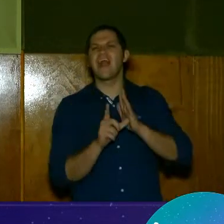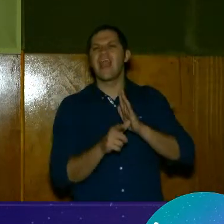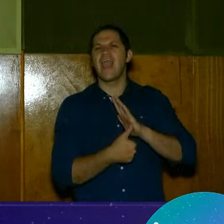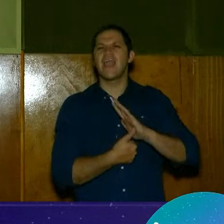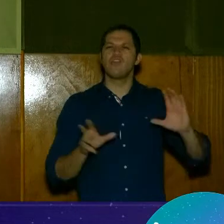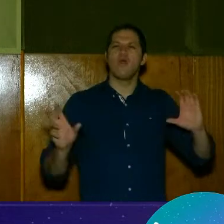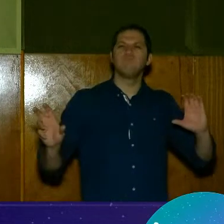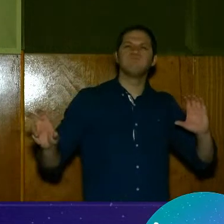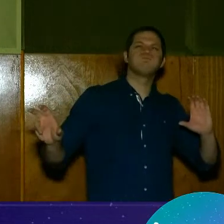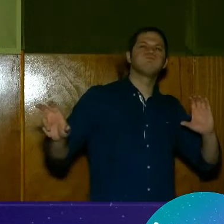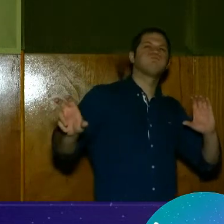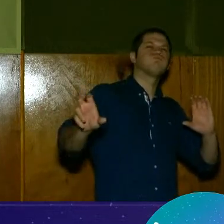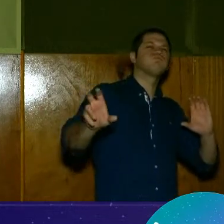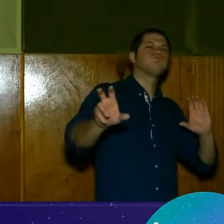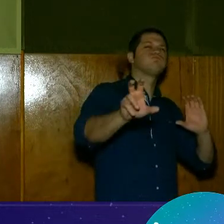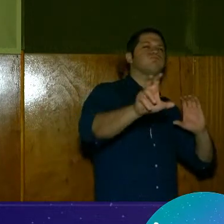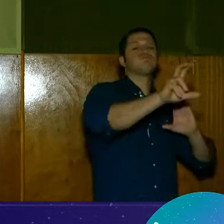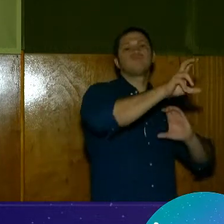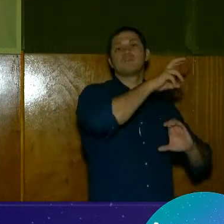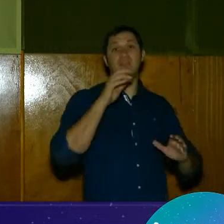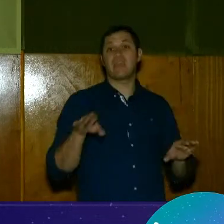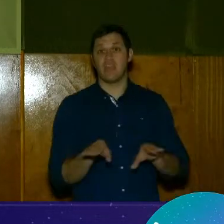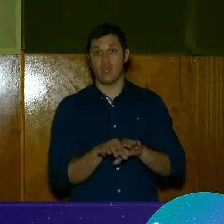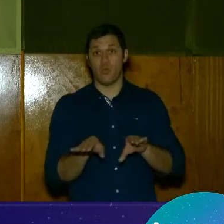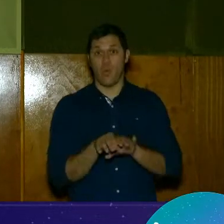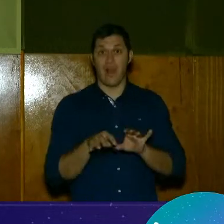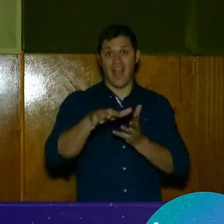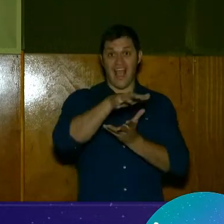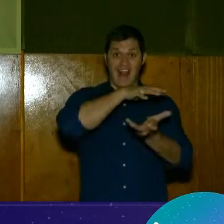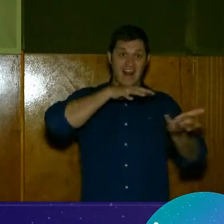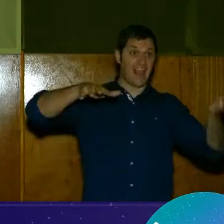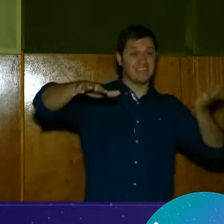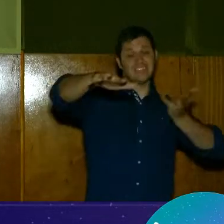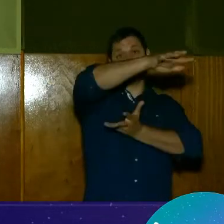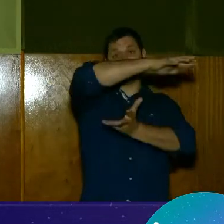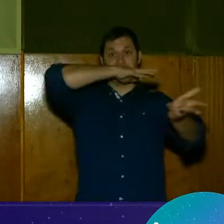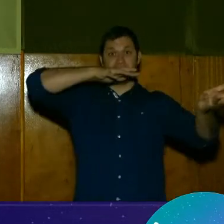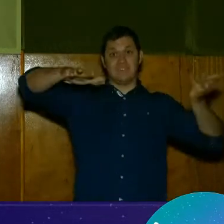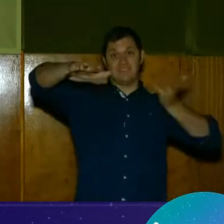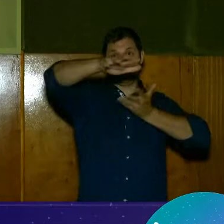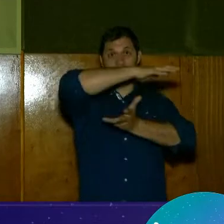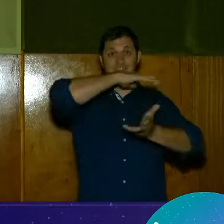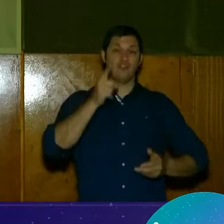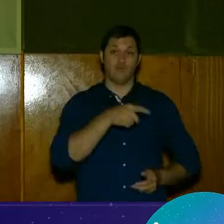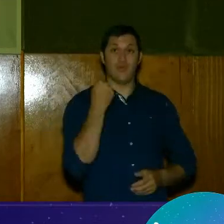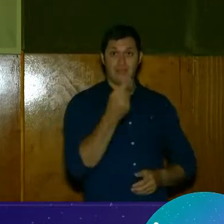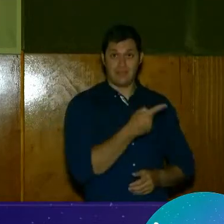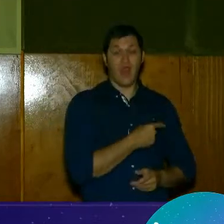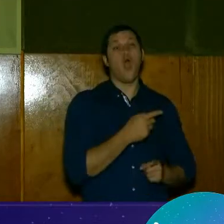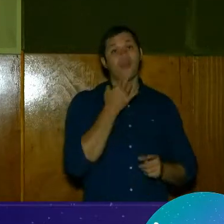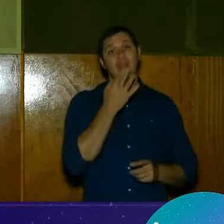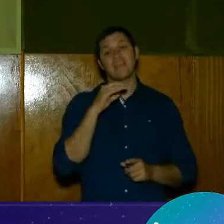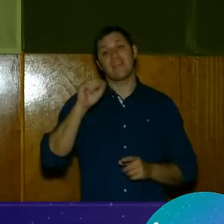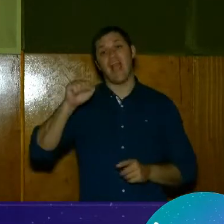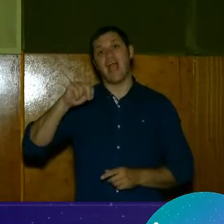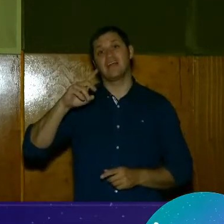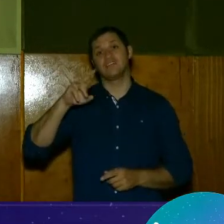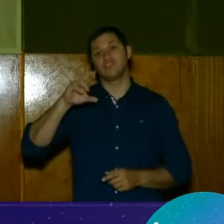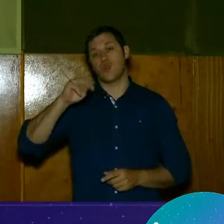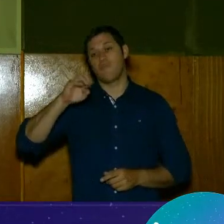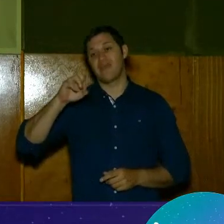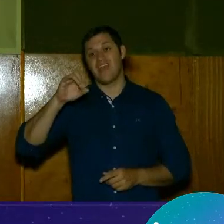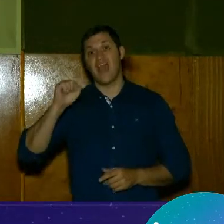cuanto más hacia afuera están más lentos se mueven si la velocidad empieza a decaer porque se están alejando del